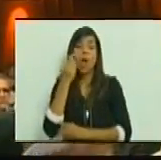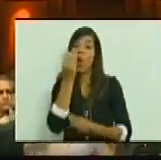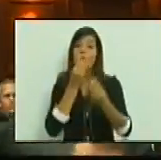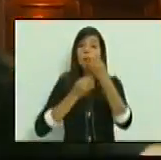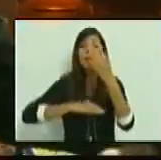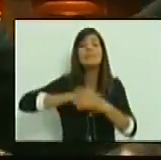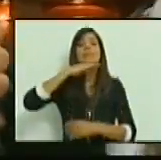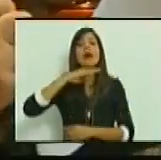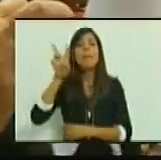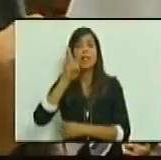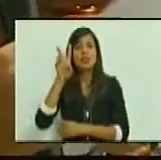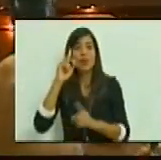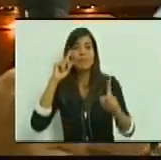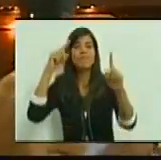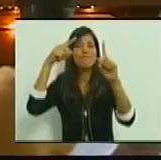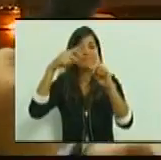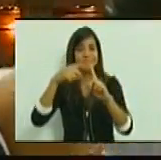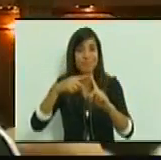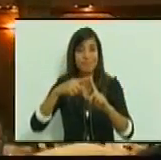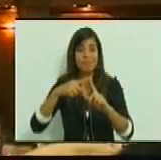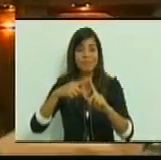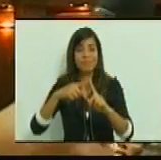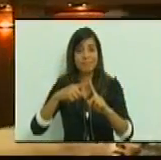soberanía alimentaria.